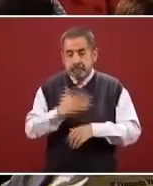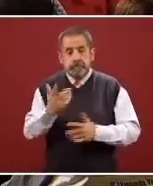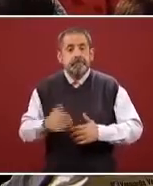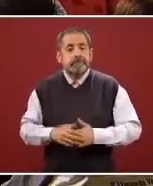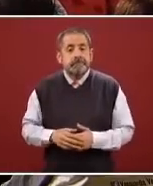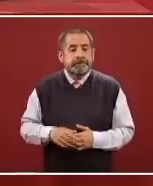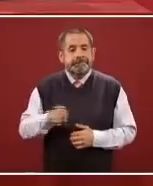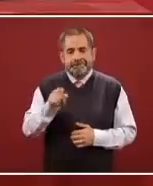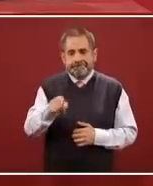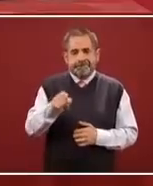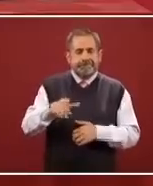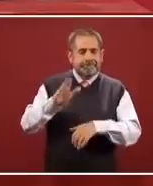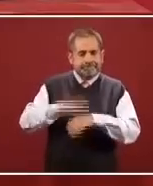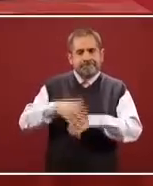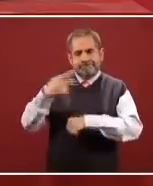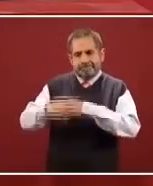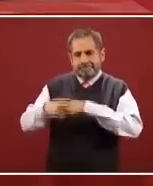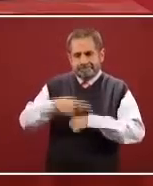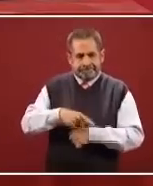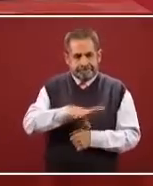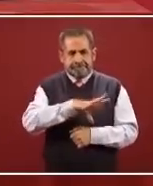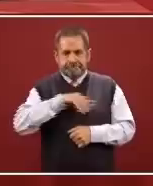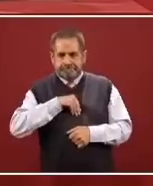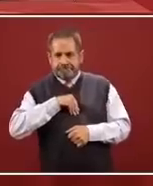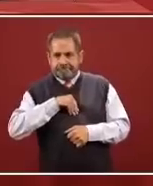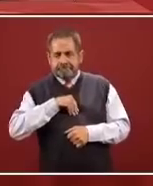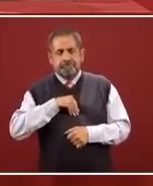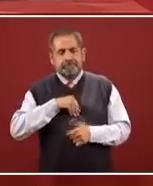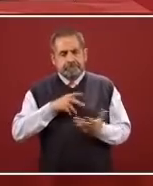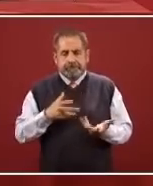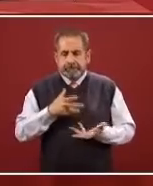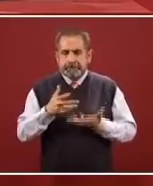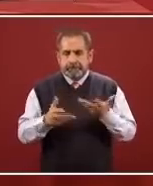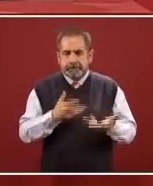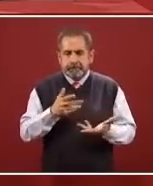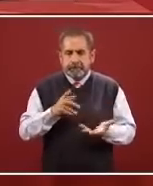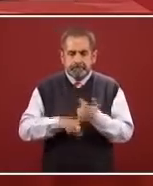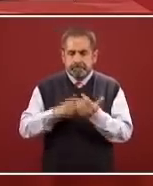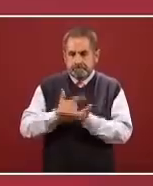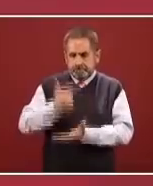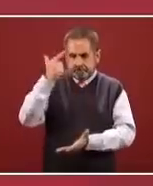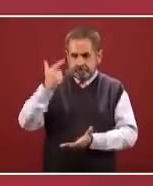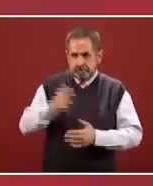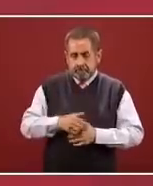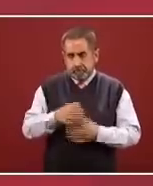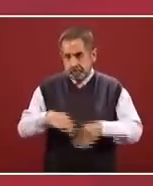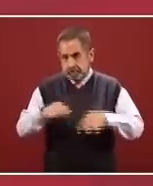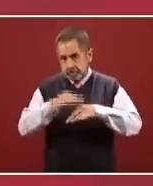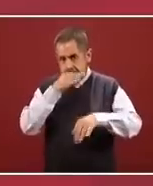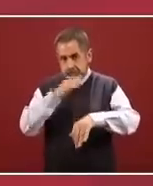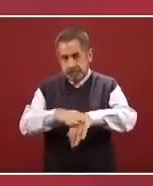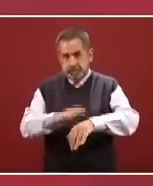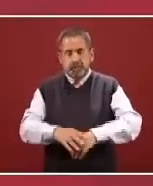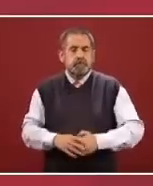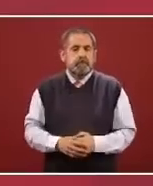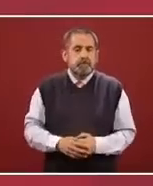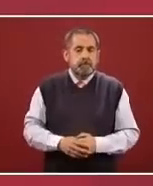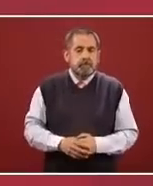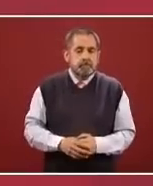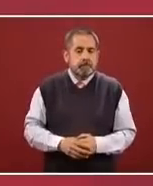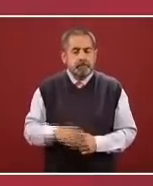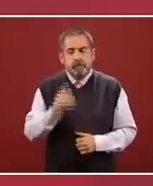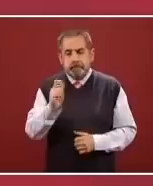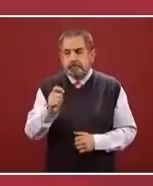son los que más riesgo tienen de cursar con una enfermedad grave. Es muy importante. La